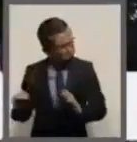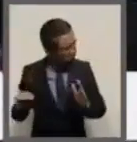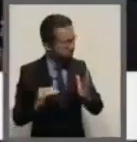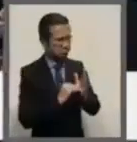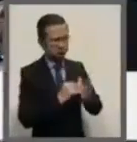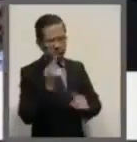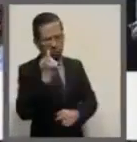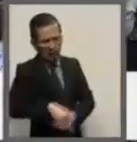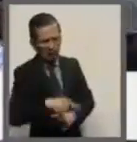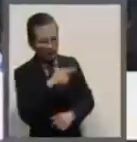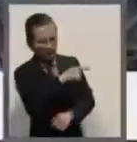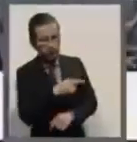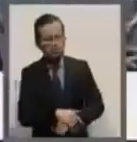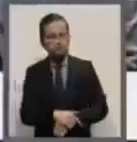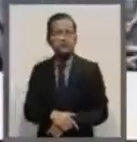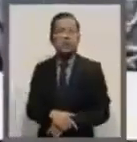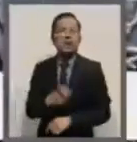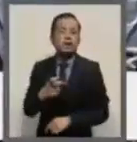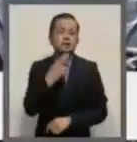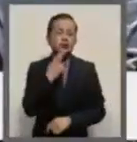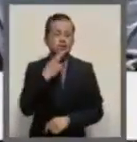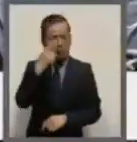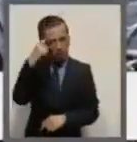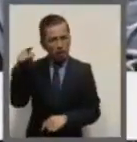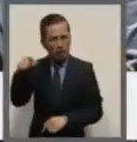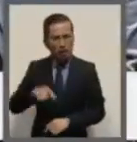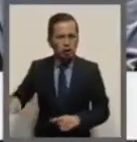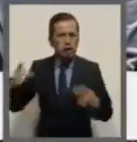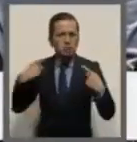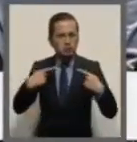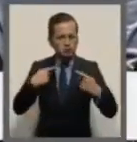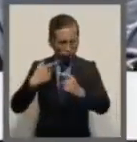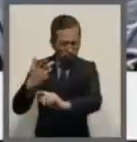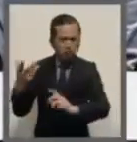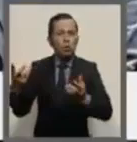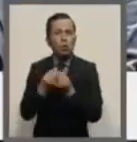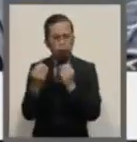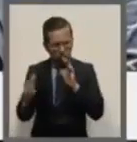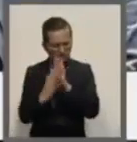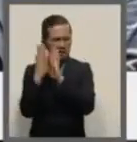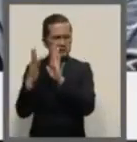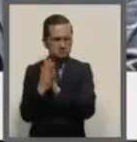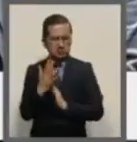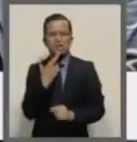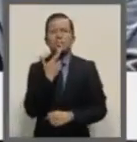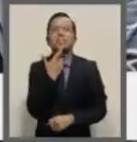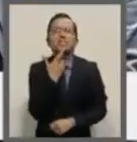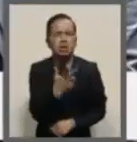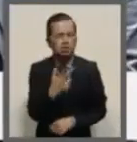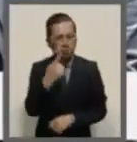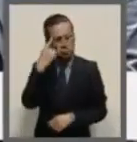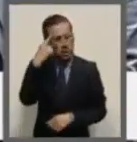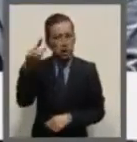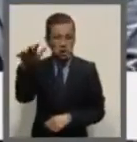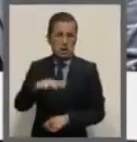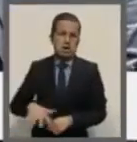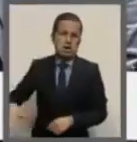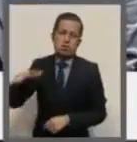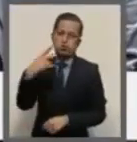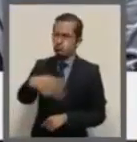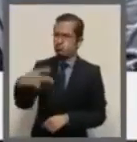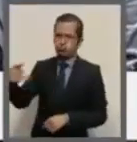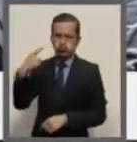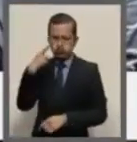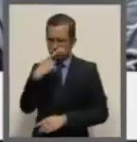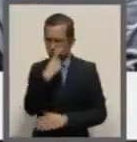más accesible la participación ciudadana en las tomas de decisiones que finalmente les impactarán a ellos mismos.